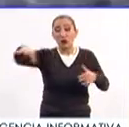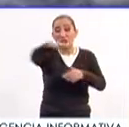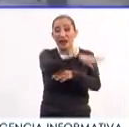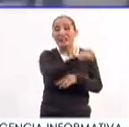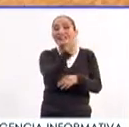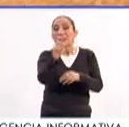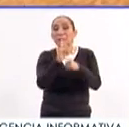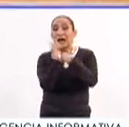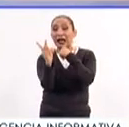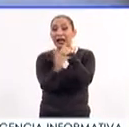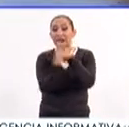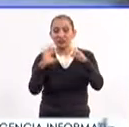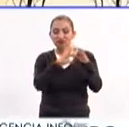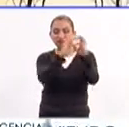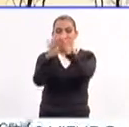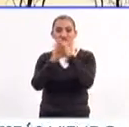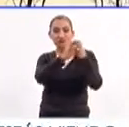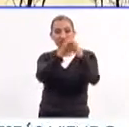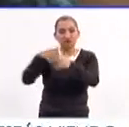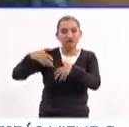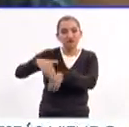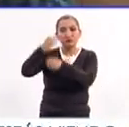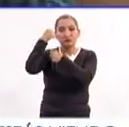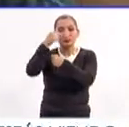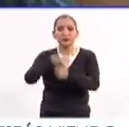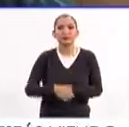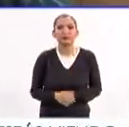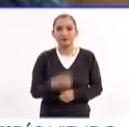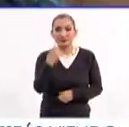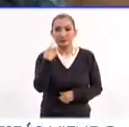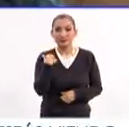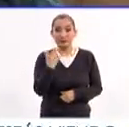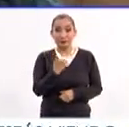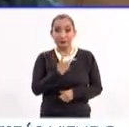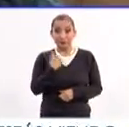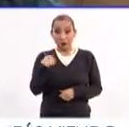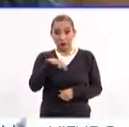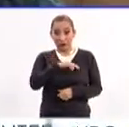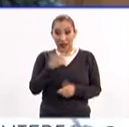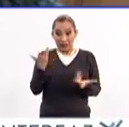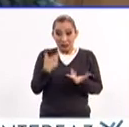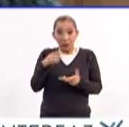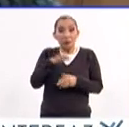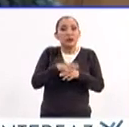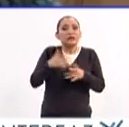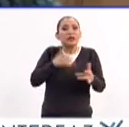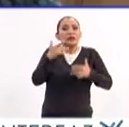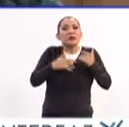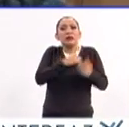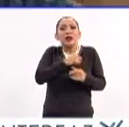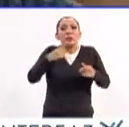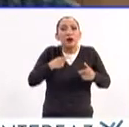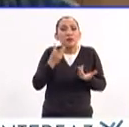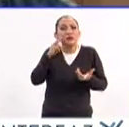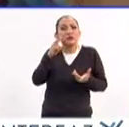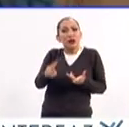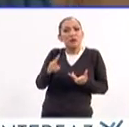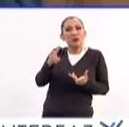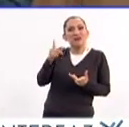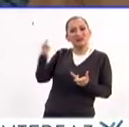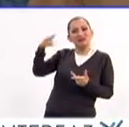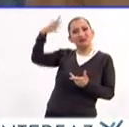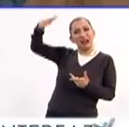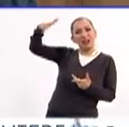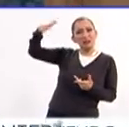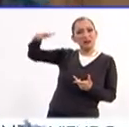más de 100 países se unirán al movimiento. Like, we're doing it because we feel like we need to, because since